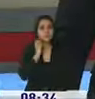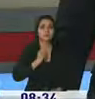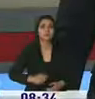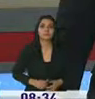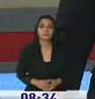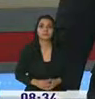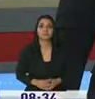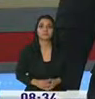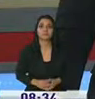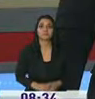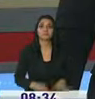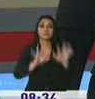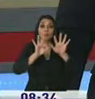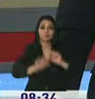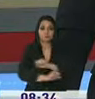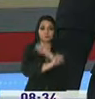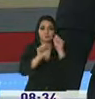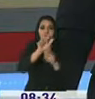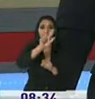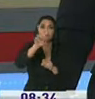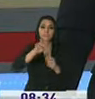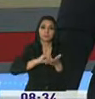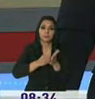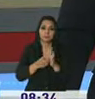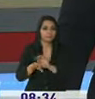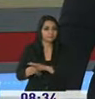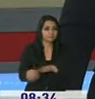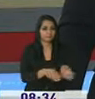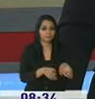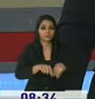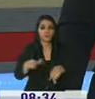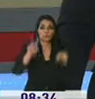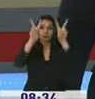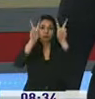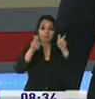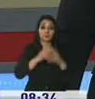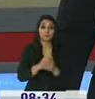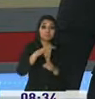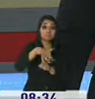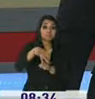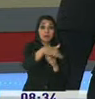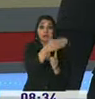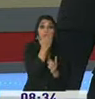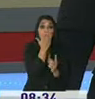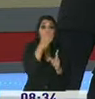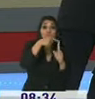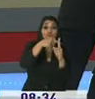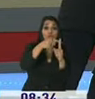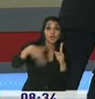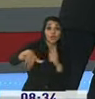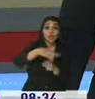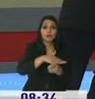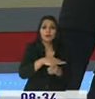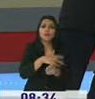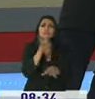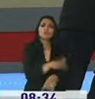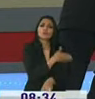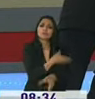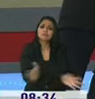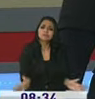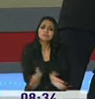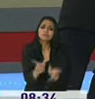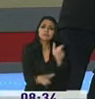Son las 8 de la mañana con 34 minutos y en otros temas, en el Parque La Carolina se realizó un concierto musical para fomentar el reciclaje en la